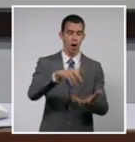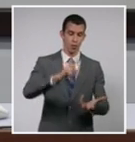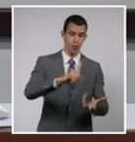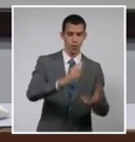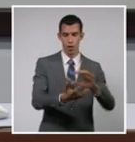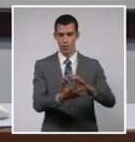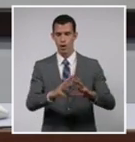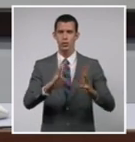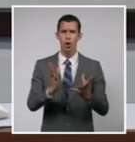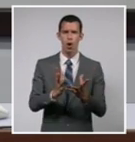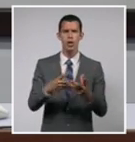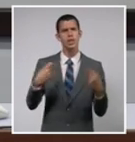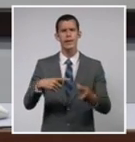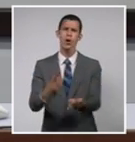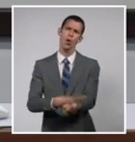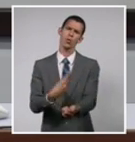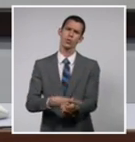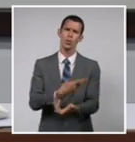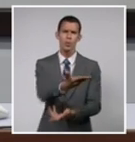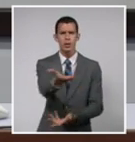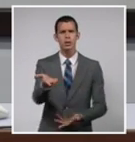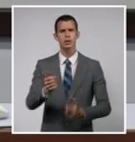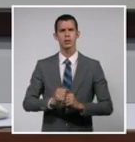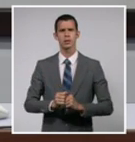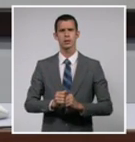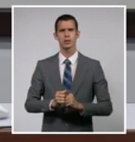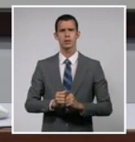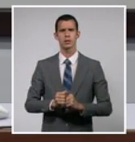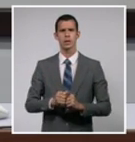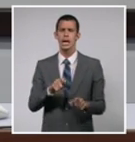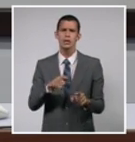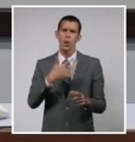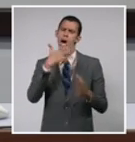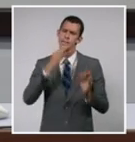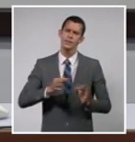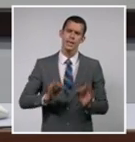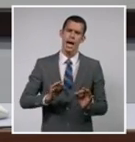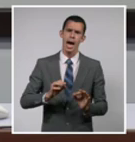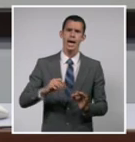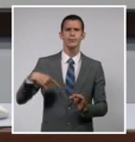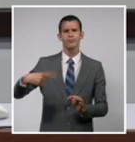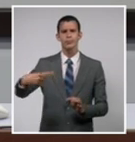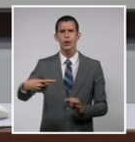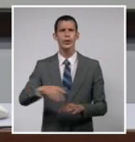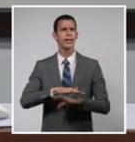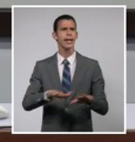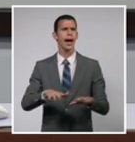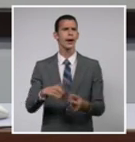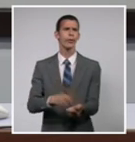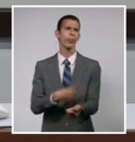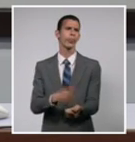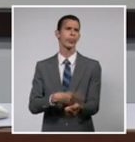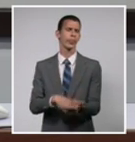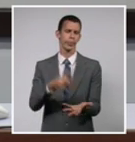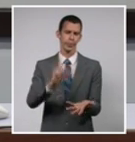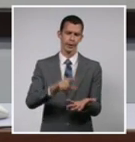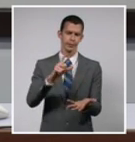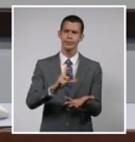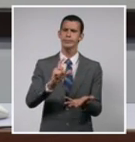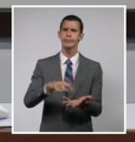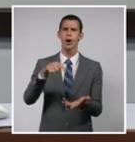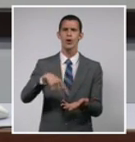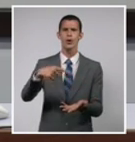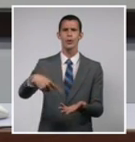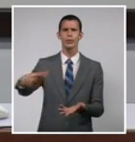de la vida cotidiana. Y no en una rutina, porque las rutinas también llevan al acomodamiento, pero sí en parte de un